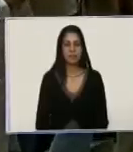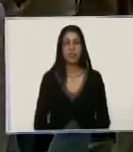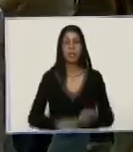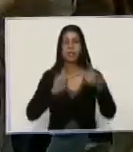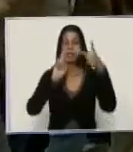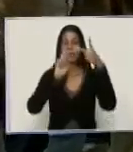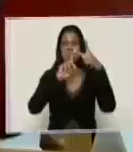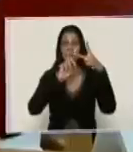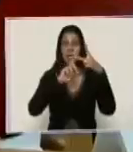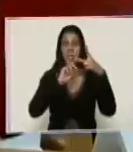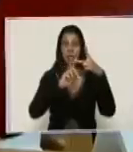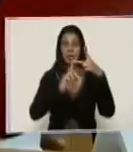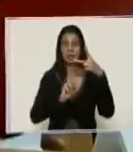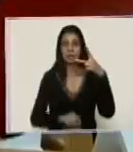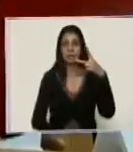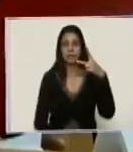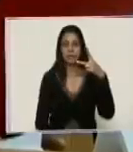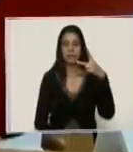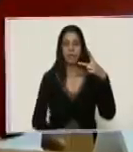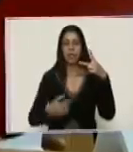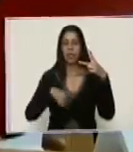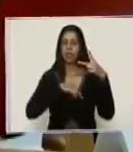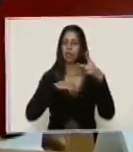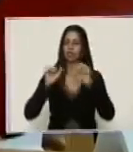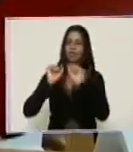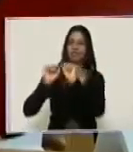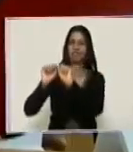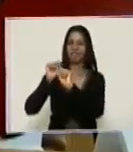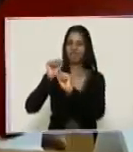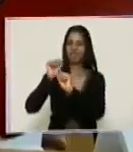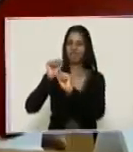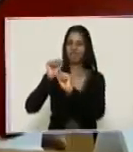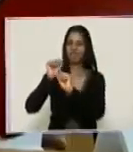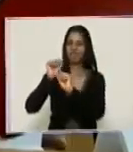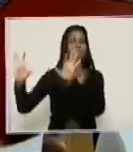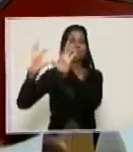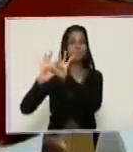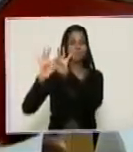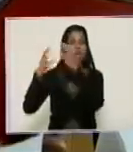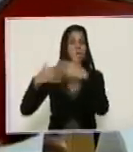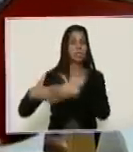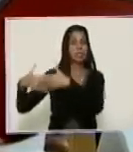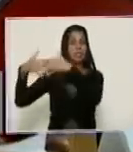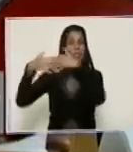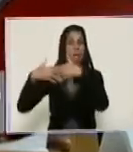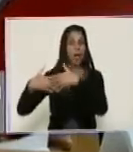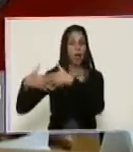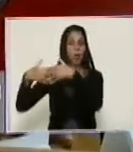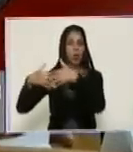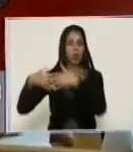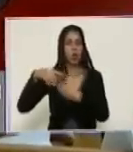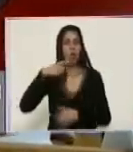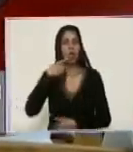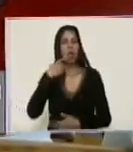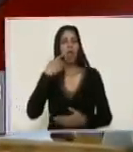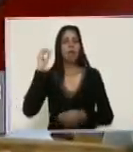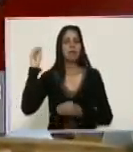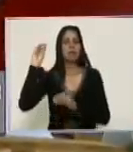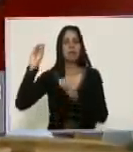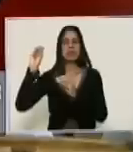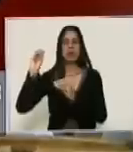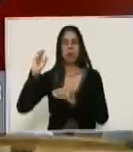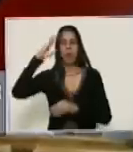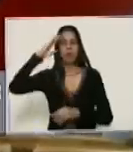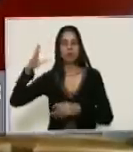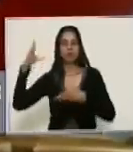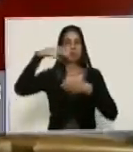Segundo, repudiar las declaraciones de Luis Almagro. Los Estados Unidos de América clama por una intervención militar sobre